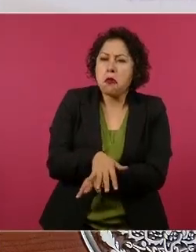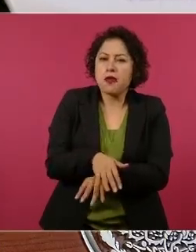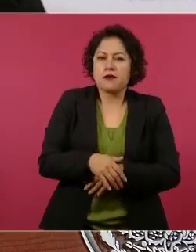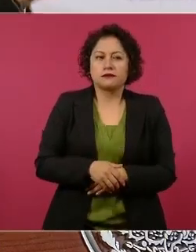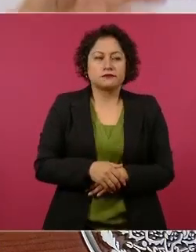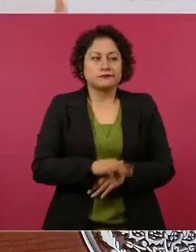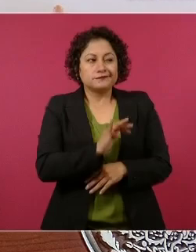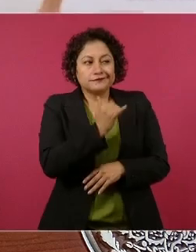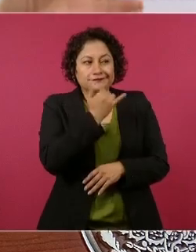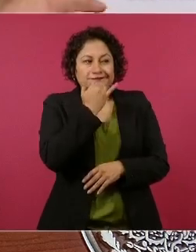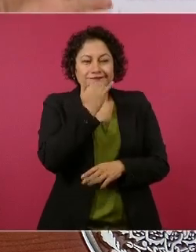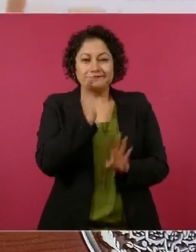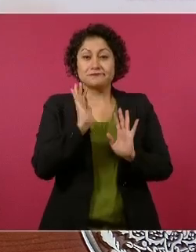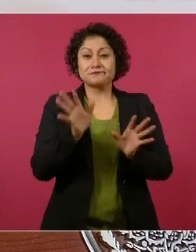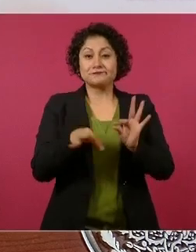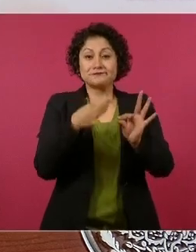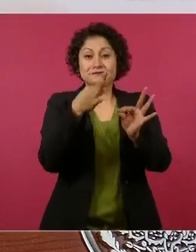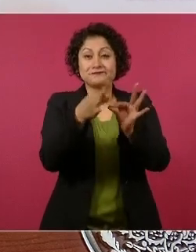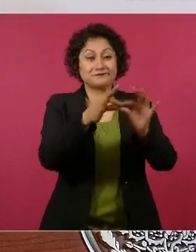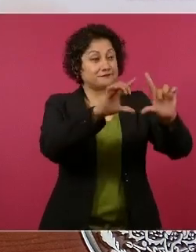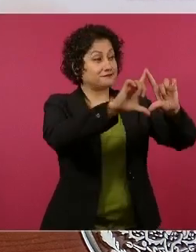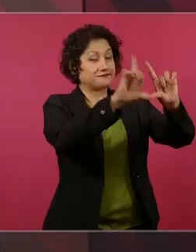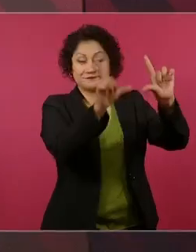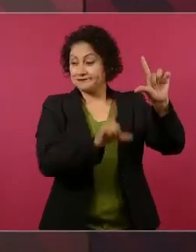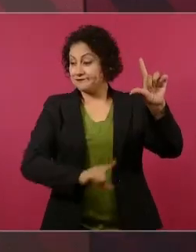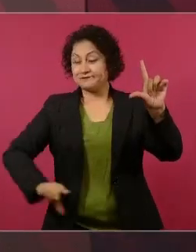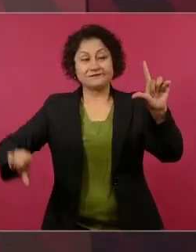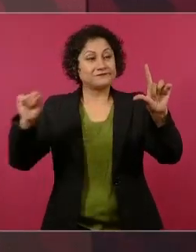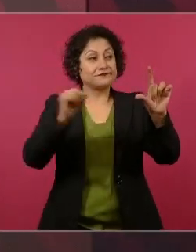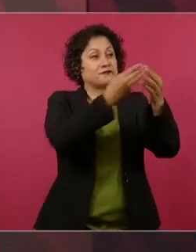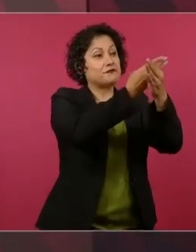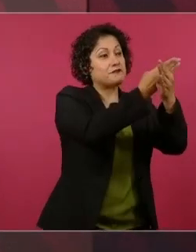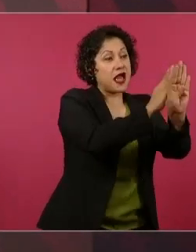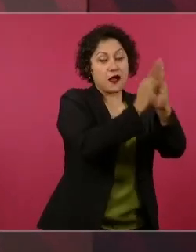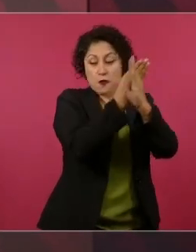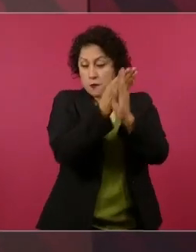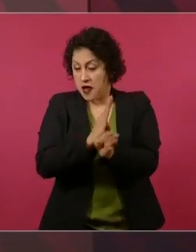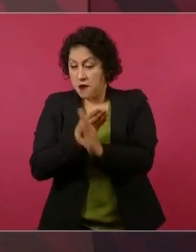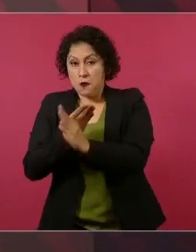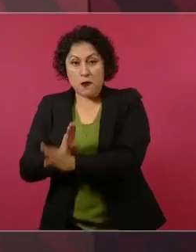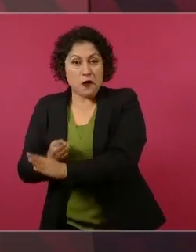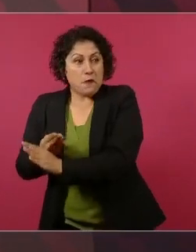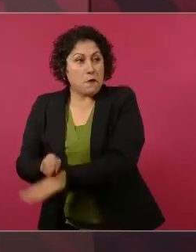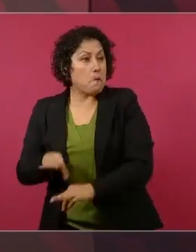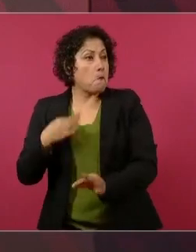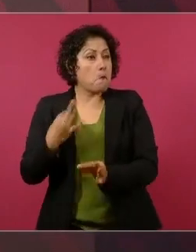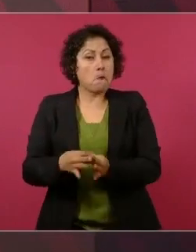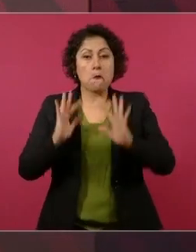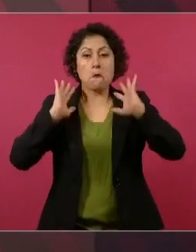ya se tiene toda la red del Banco del Bienestar, ya está funcionando bastante bien,